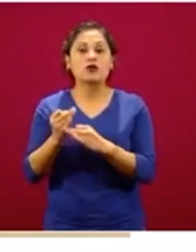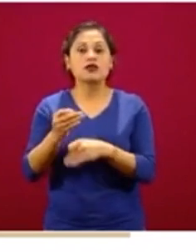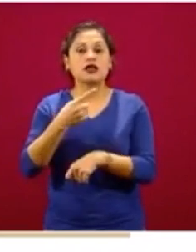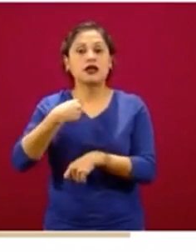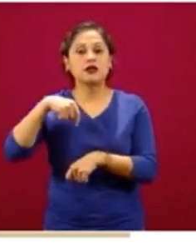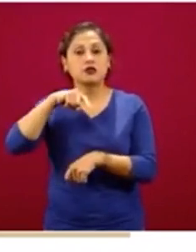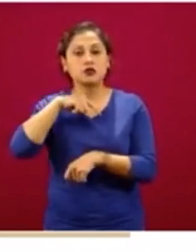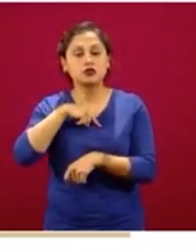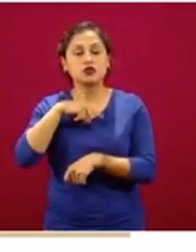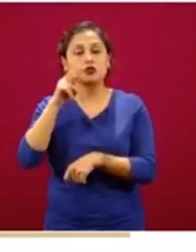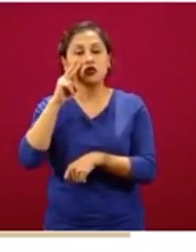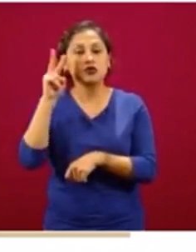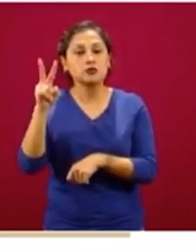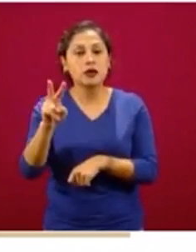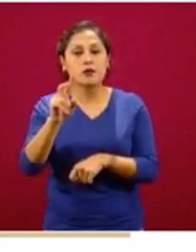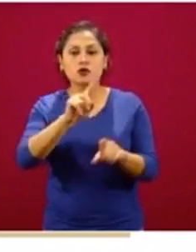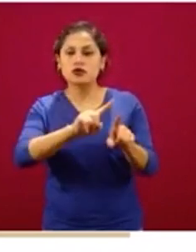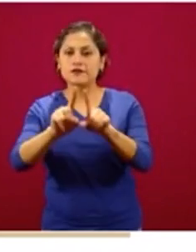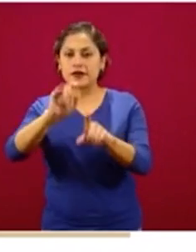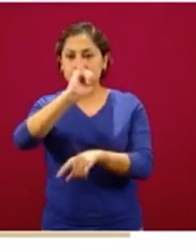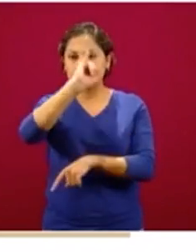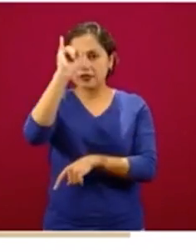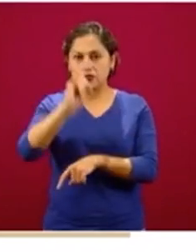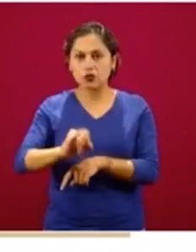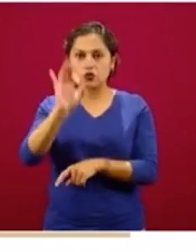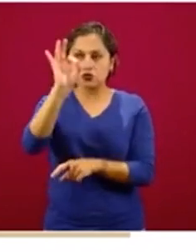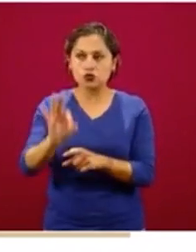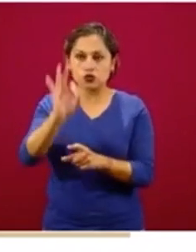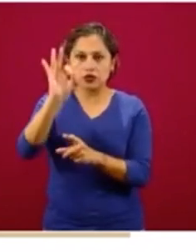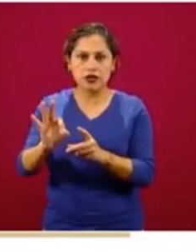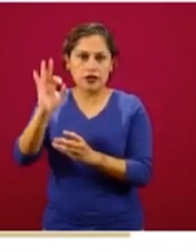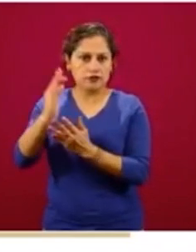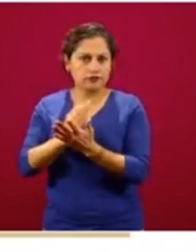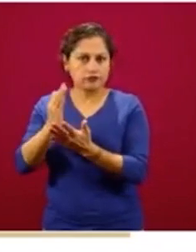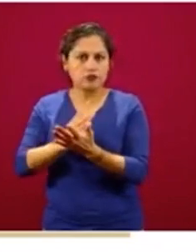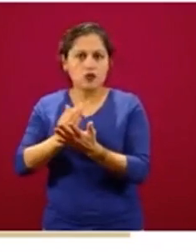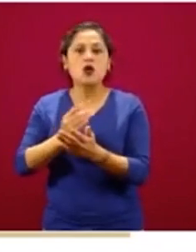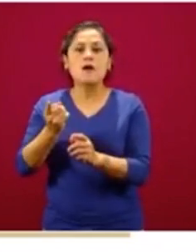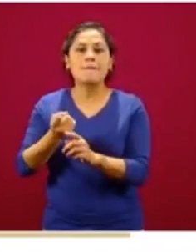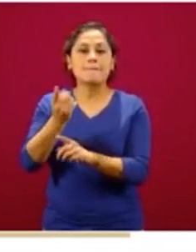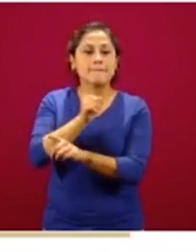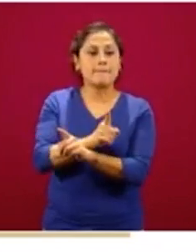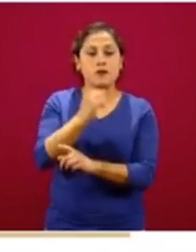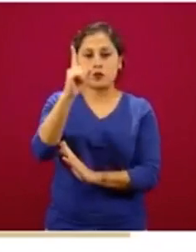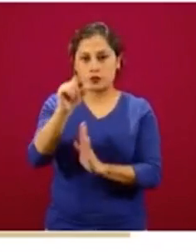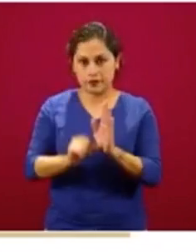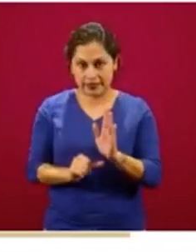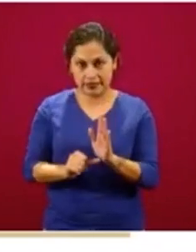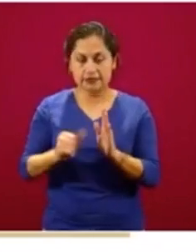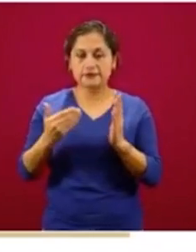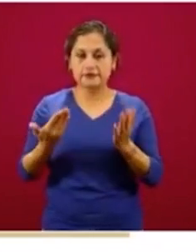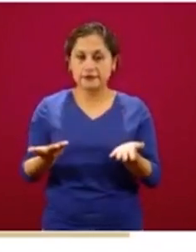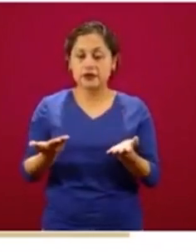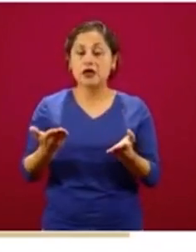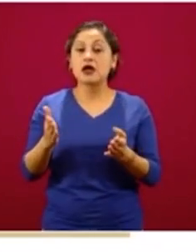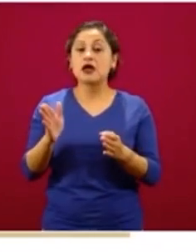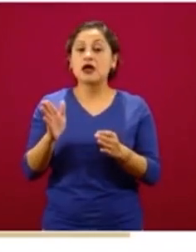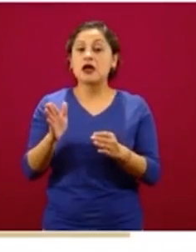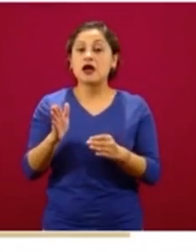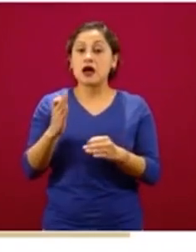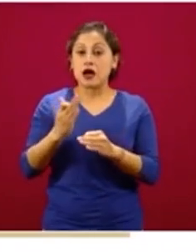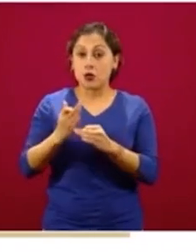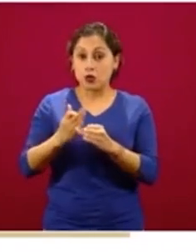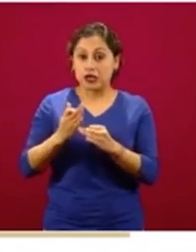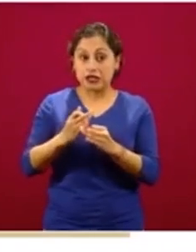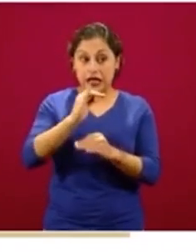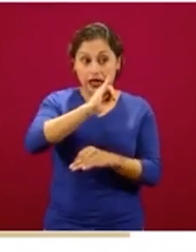han hecho los patrones del mes previo. Entonces, en realidad, los patrones tienen hasta este